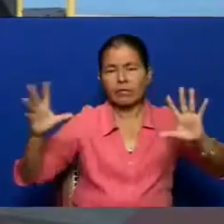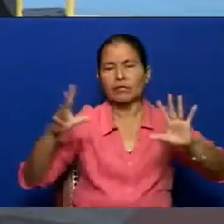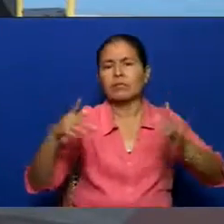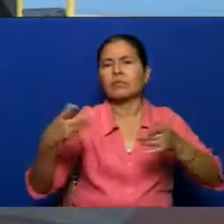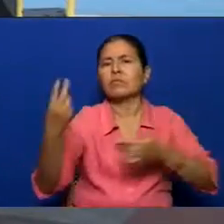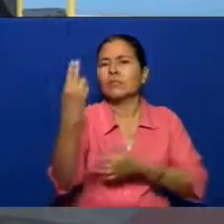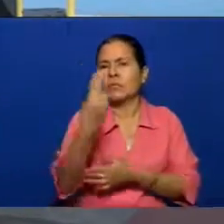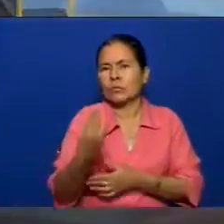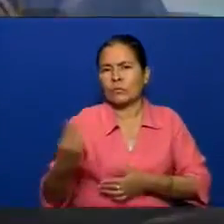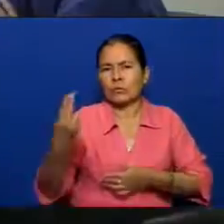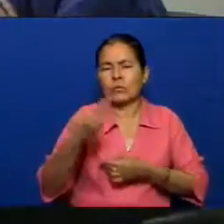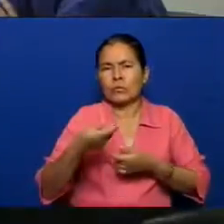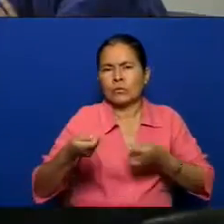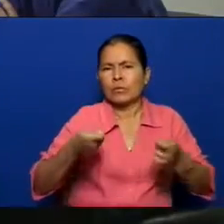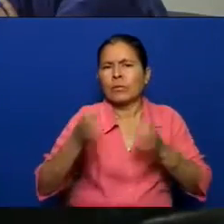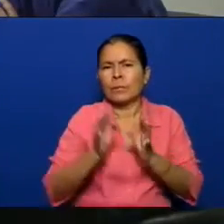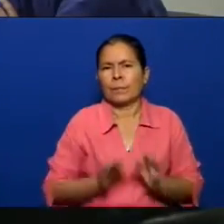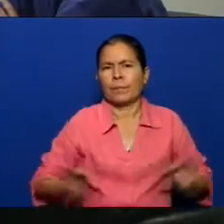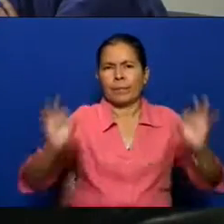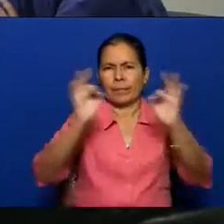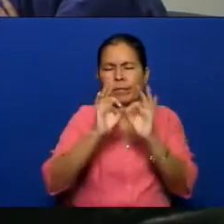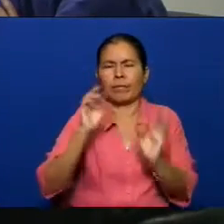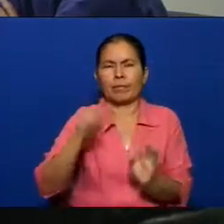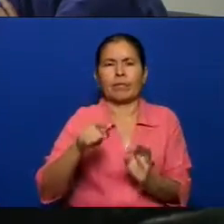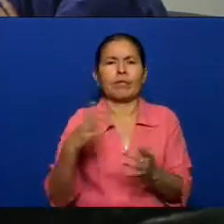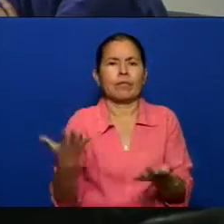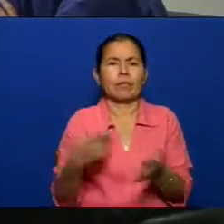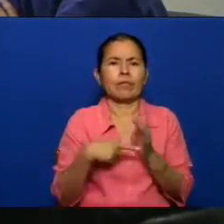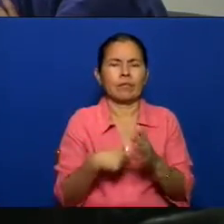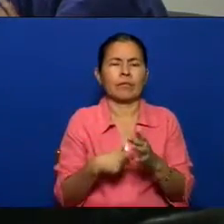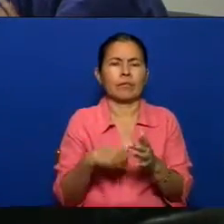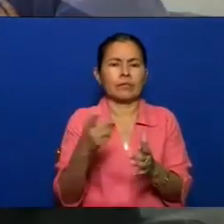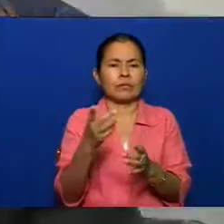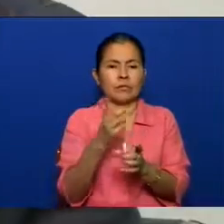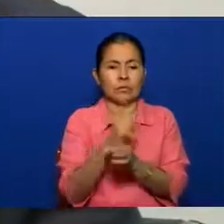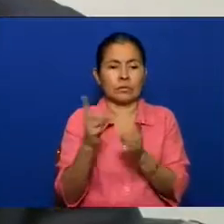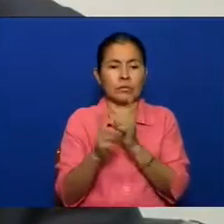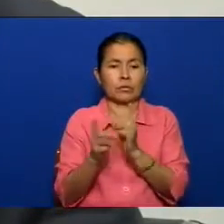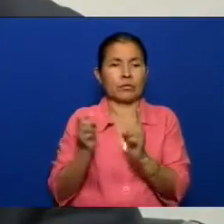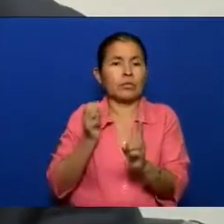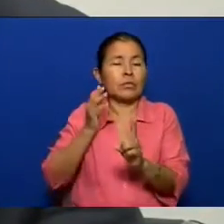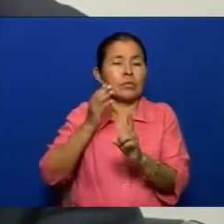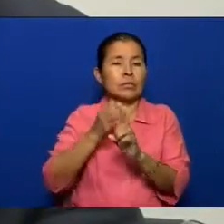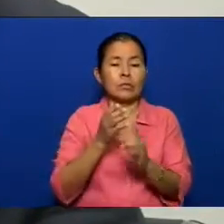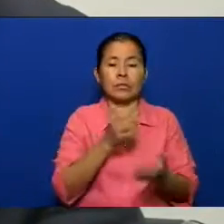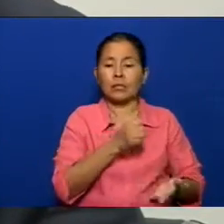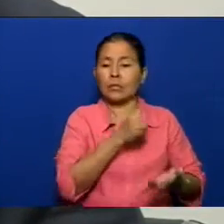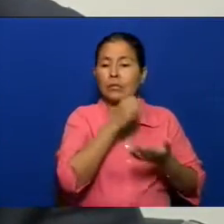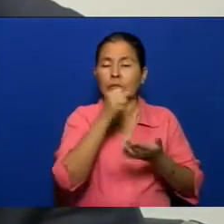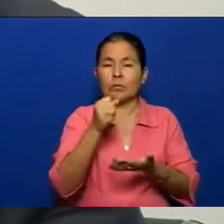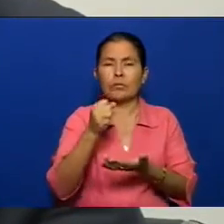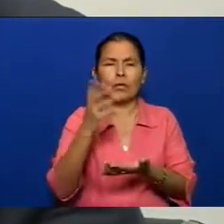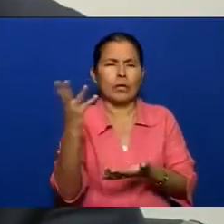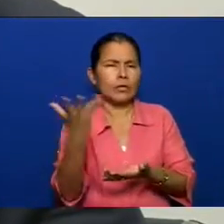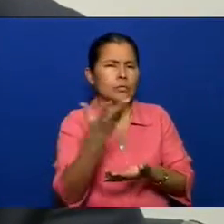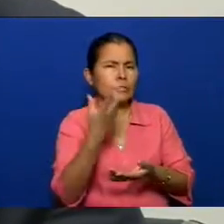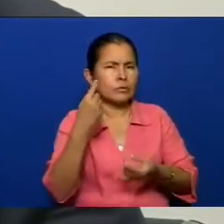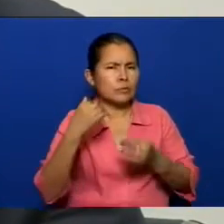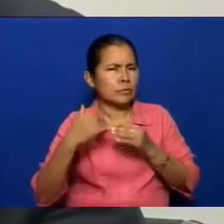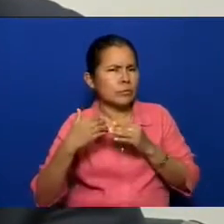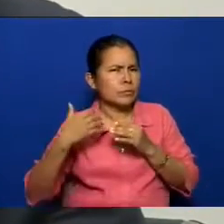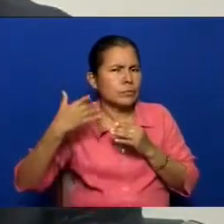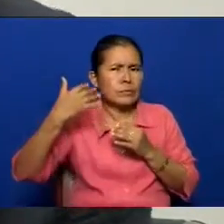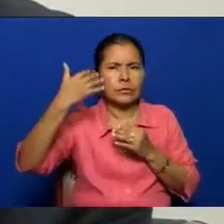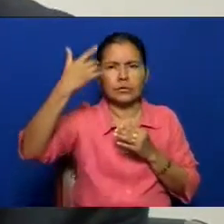acciones. Entonces, esto es, digamos, estos objetivos reciben el aporte de todos, son muy ambiciosos,